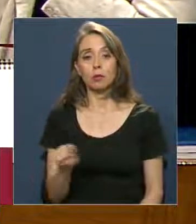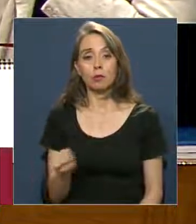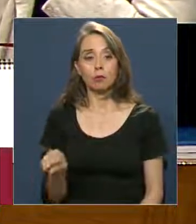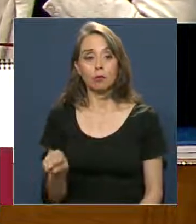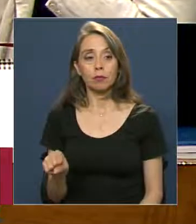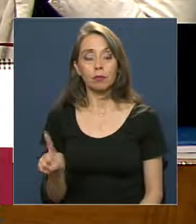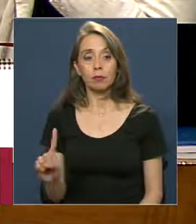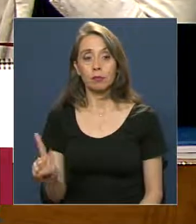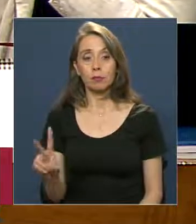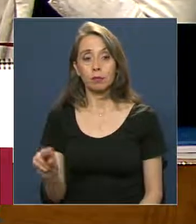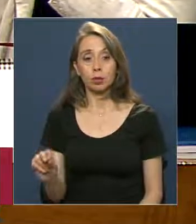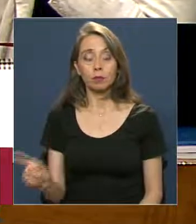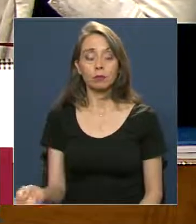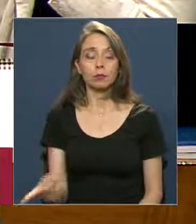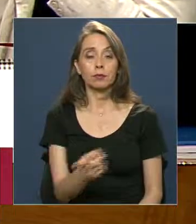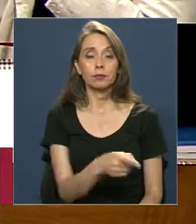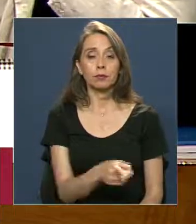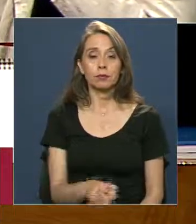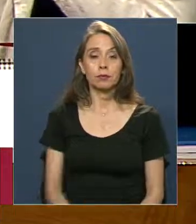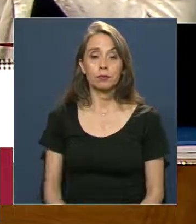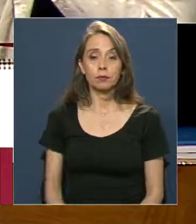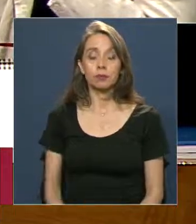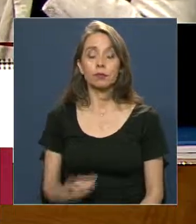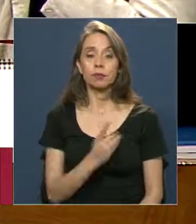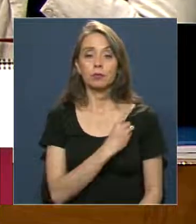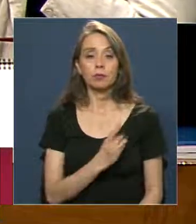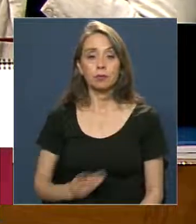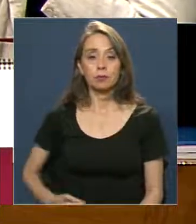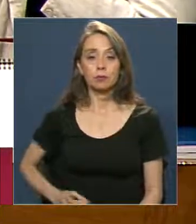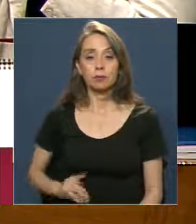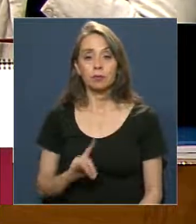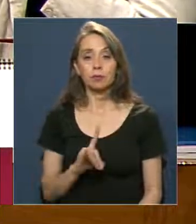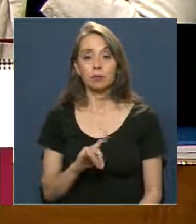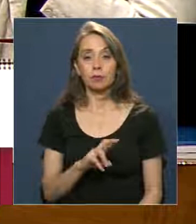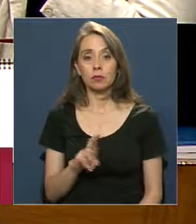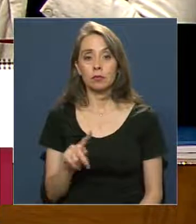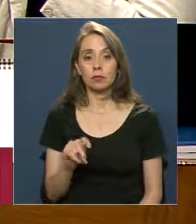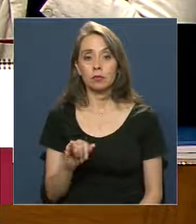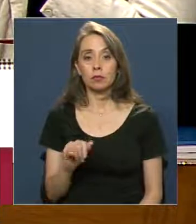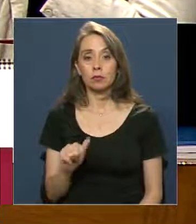Le ofrezco la palabra al señor diputado don Ignacio Urrutia.